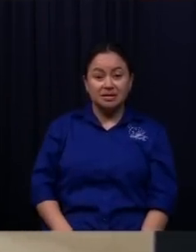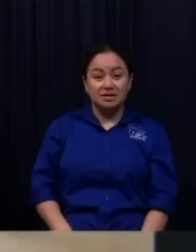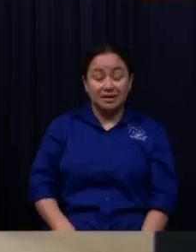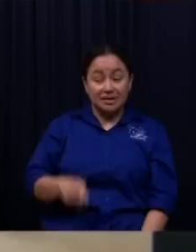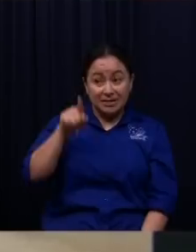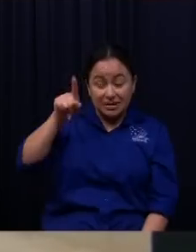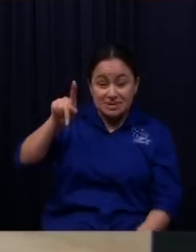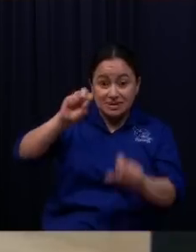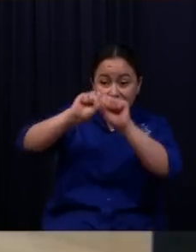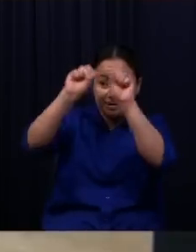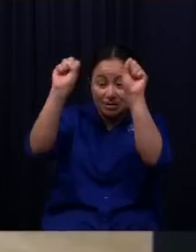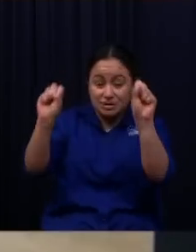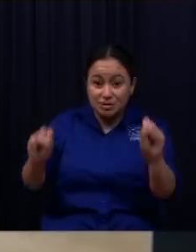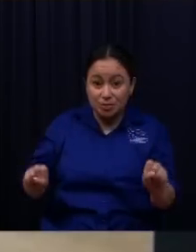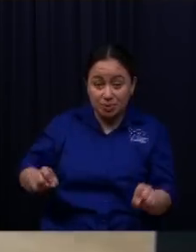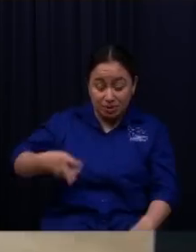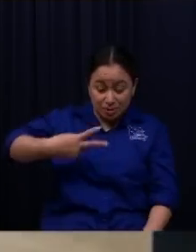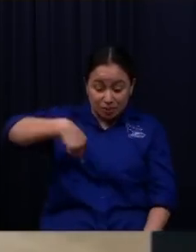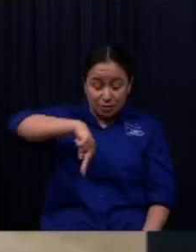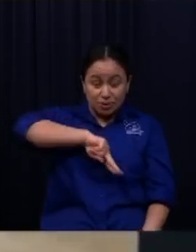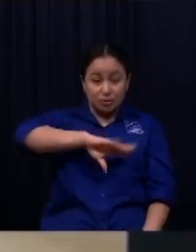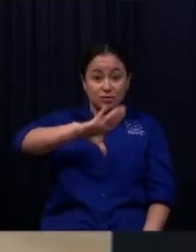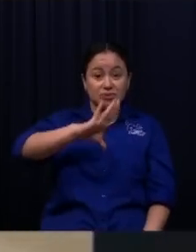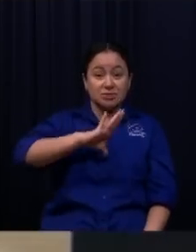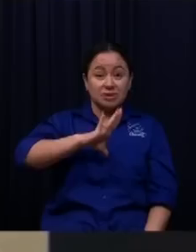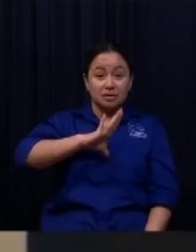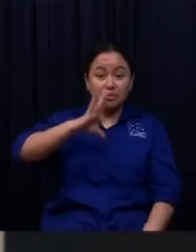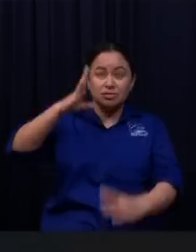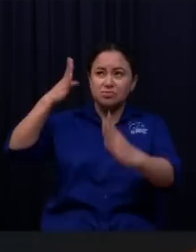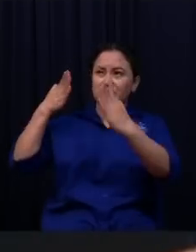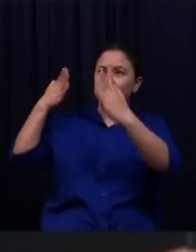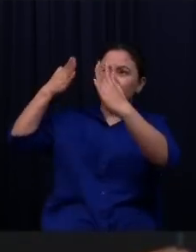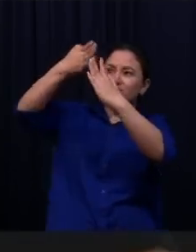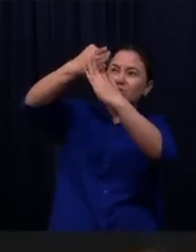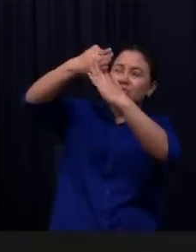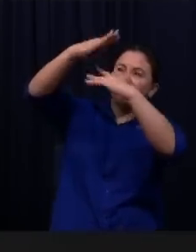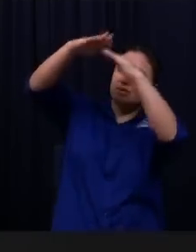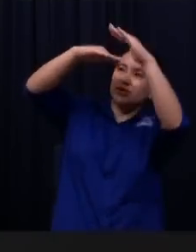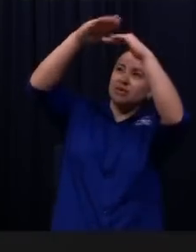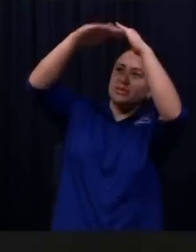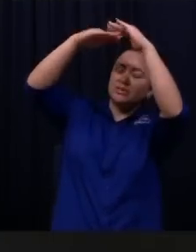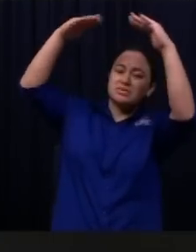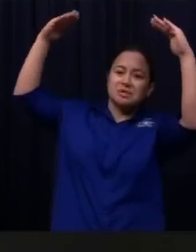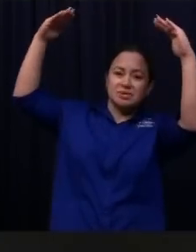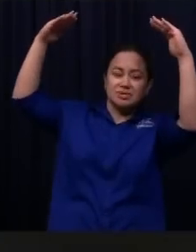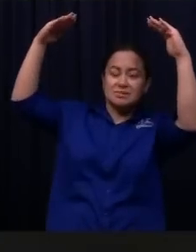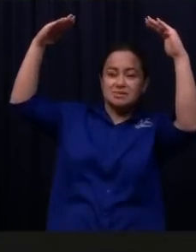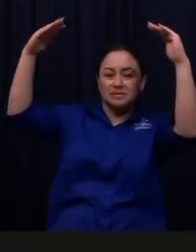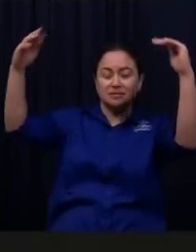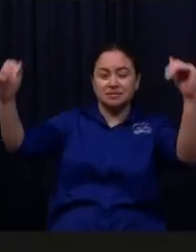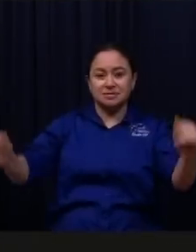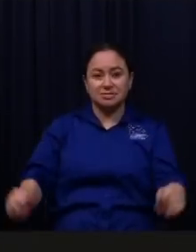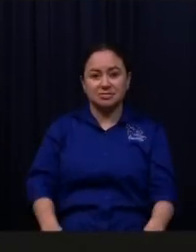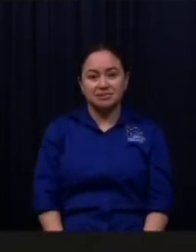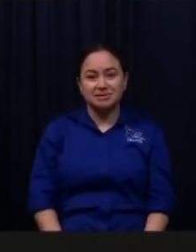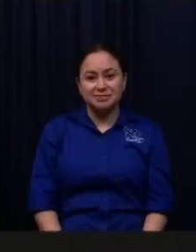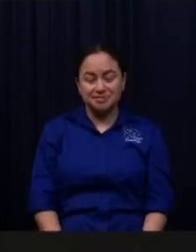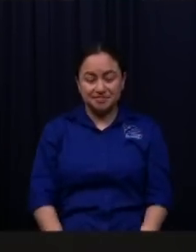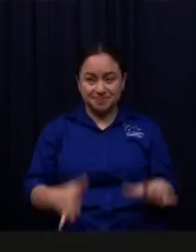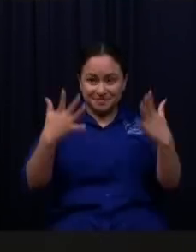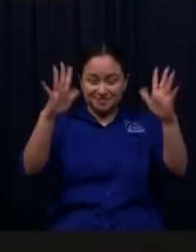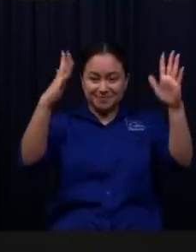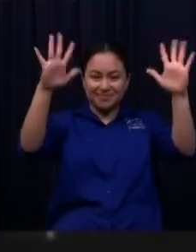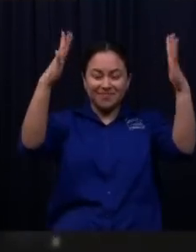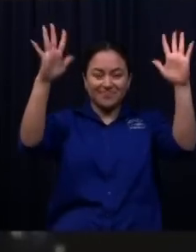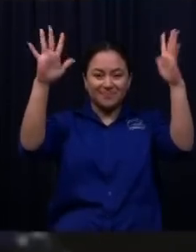Ese es el sumo sacerdote que tenemos, que trascendió los cielos. No, denle un aplauso bien fuerte al Rey si